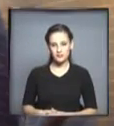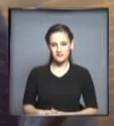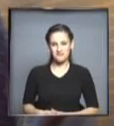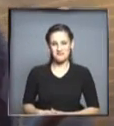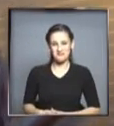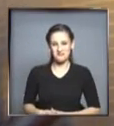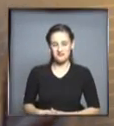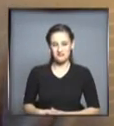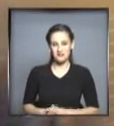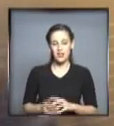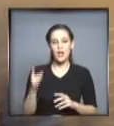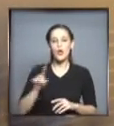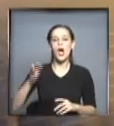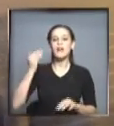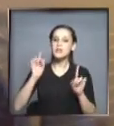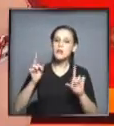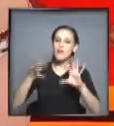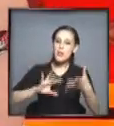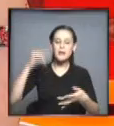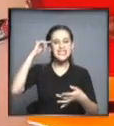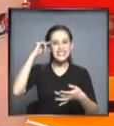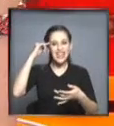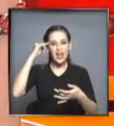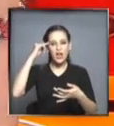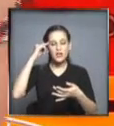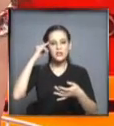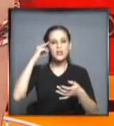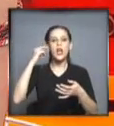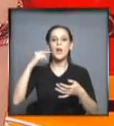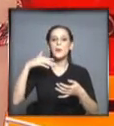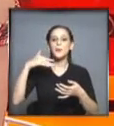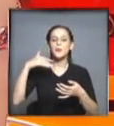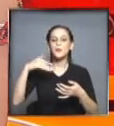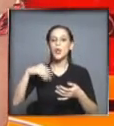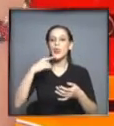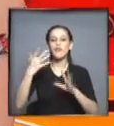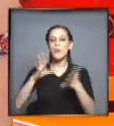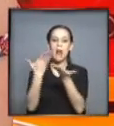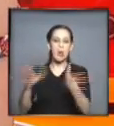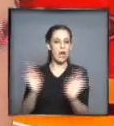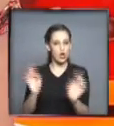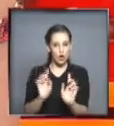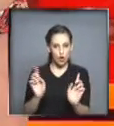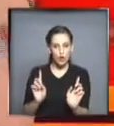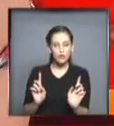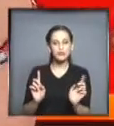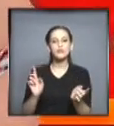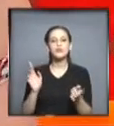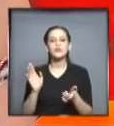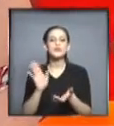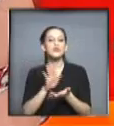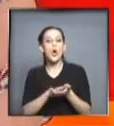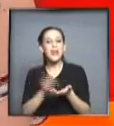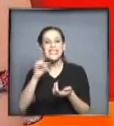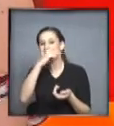Pero sin embargo estaba en la postura, tanto él como lo que vino después, como decís que no es liberalismo... en una reducción